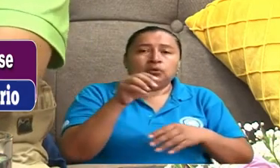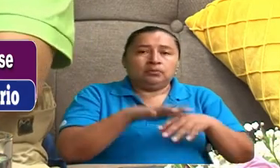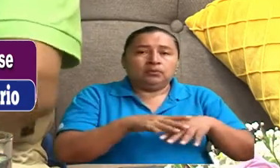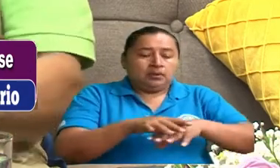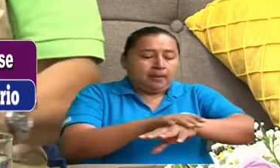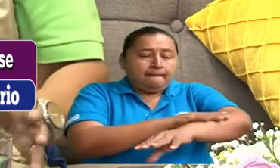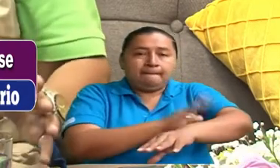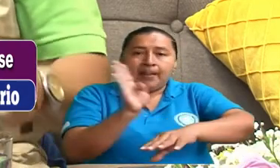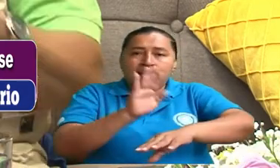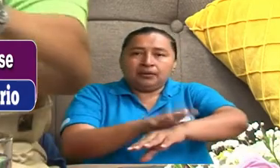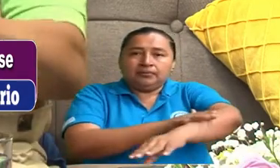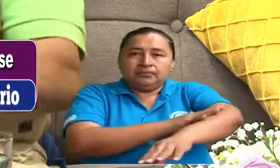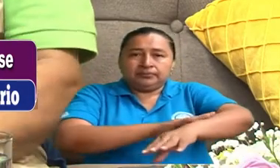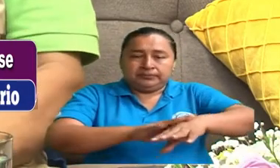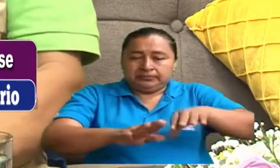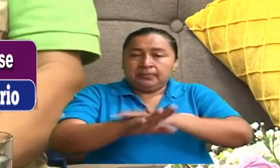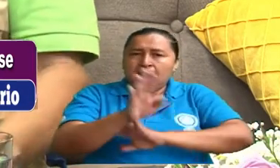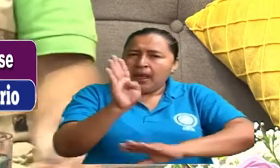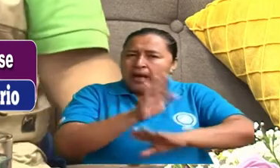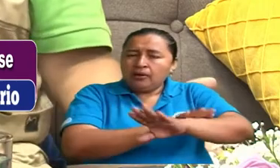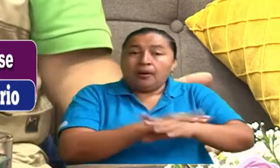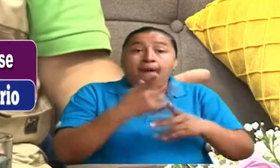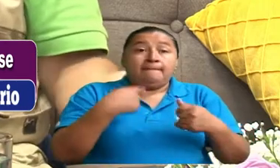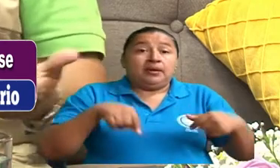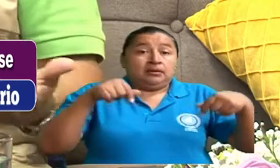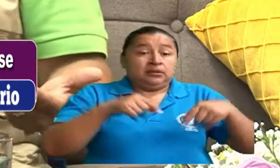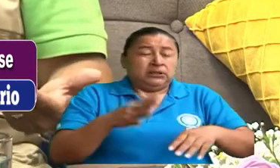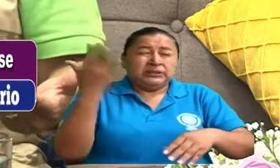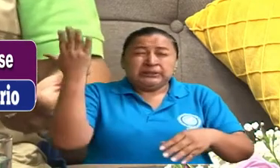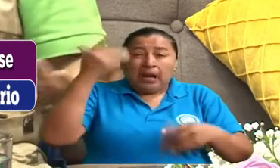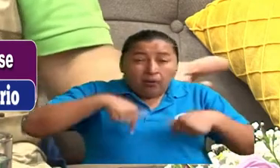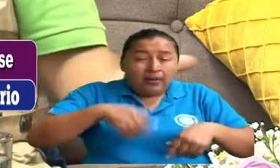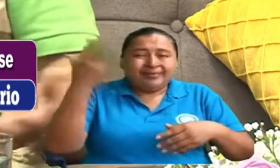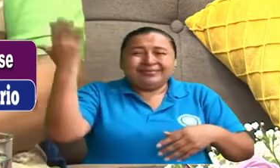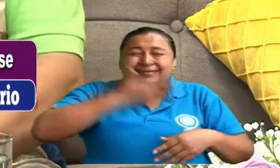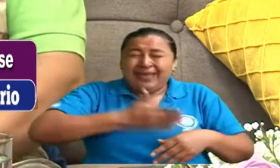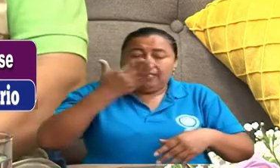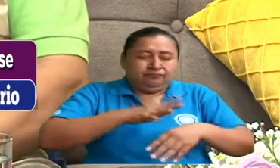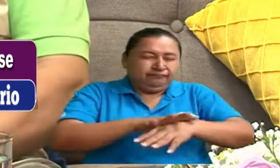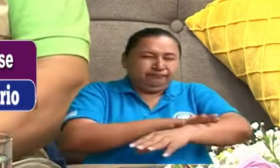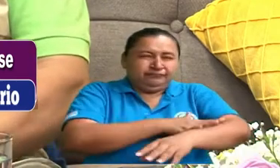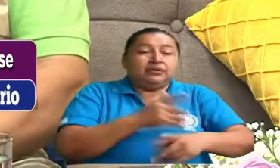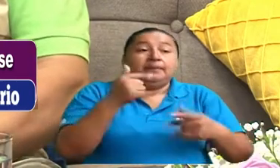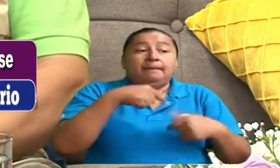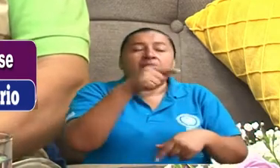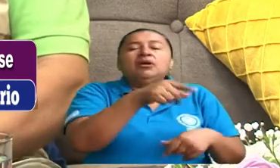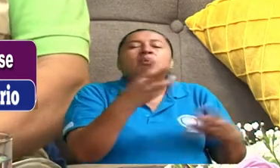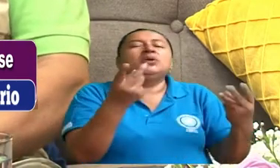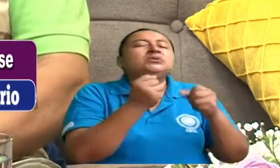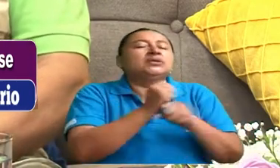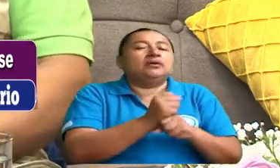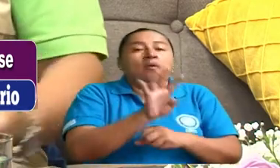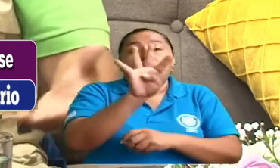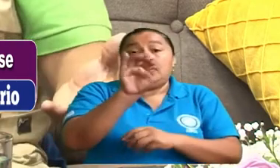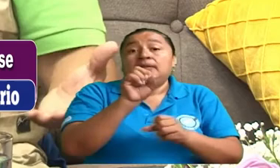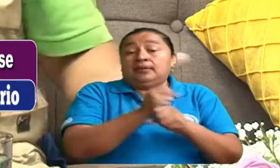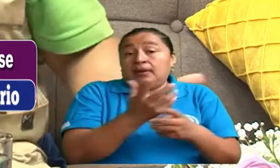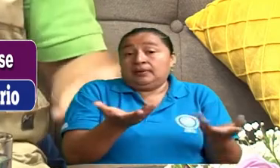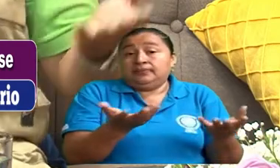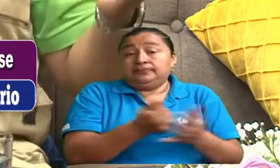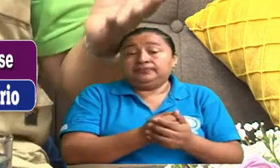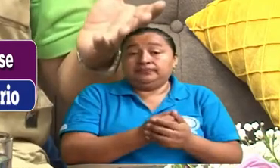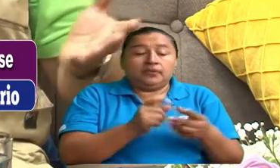piel, ahora es un carboncito. Pero ¿cuántos años metido Toño? 40 años en el vertedero. Por ejemplo,